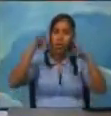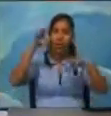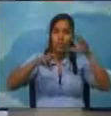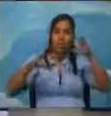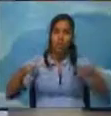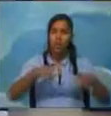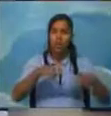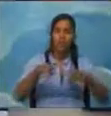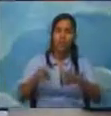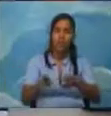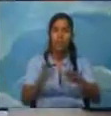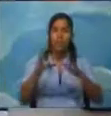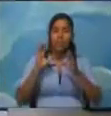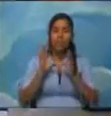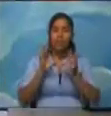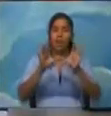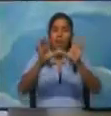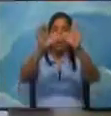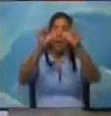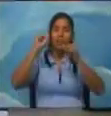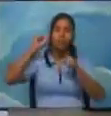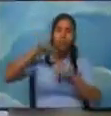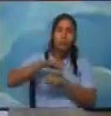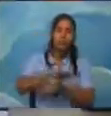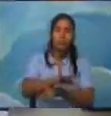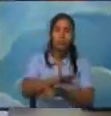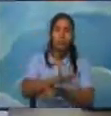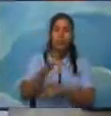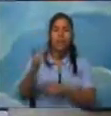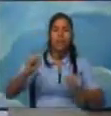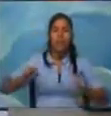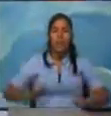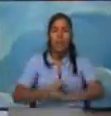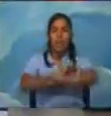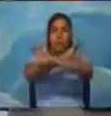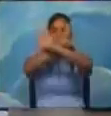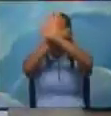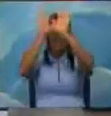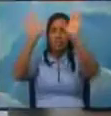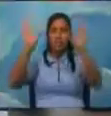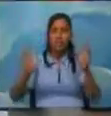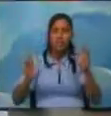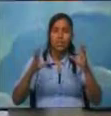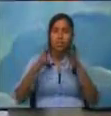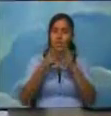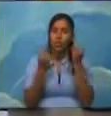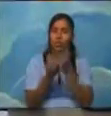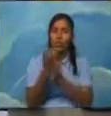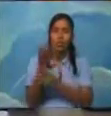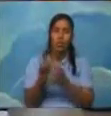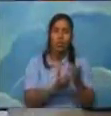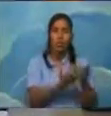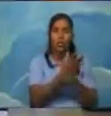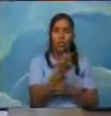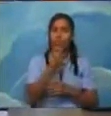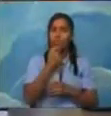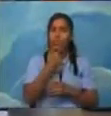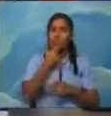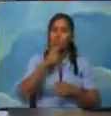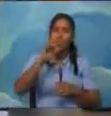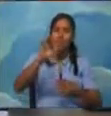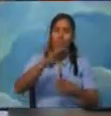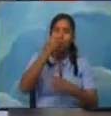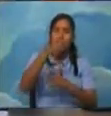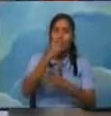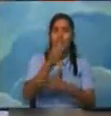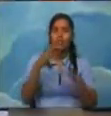ríos, las aves que trinan, el amanecer, los arreboles de un lindo atardecer.